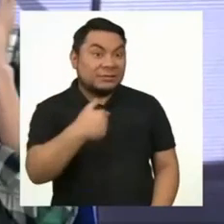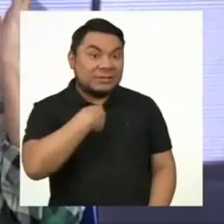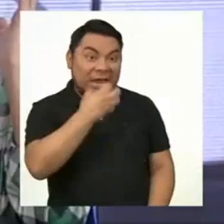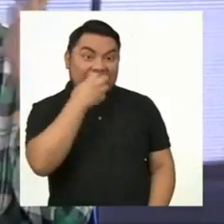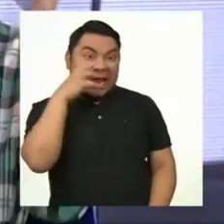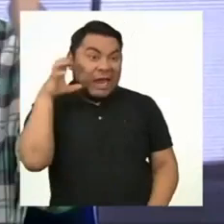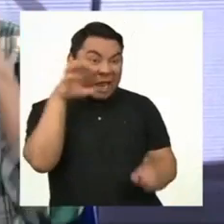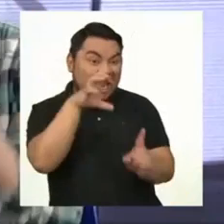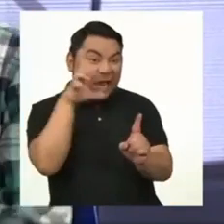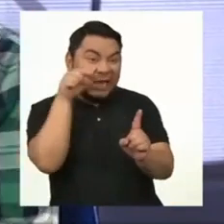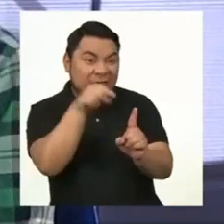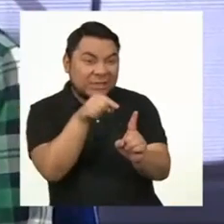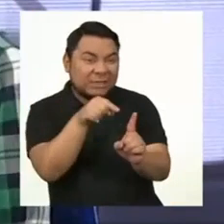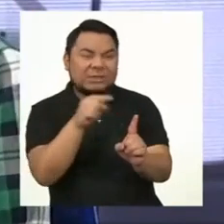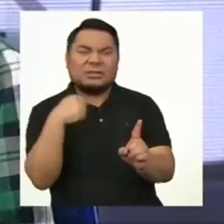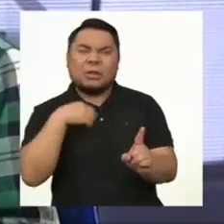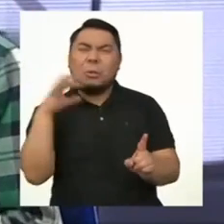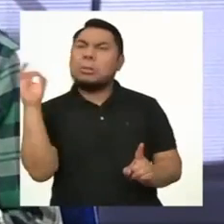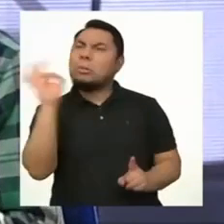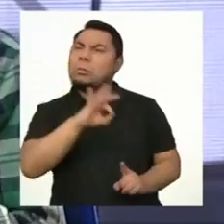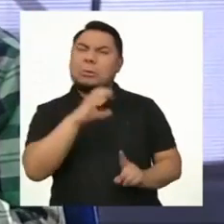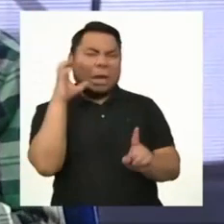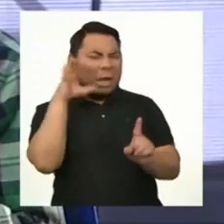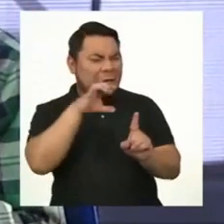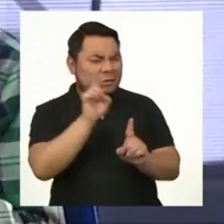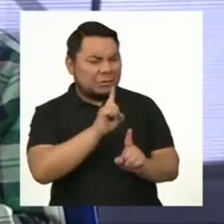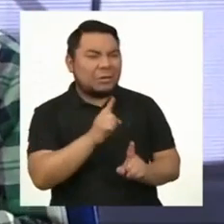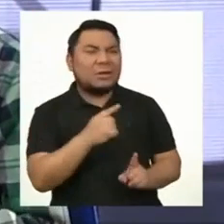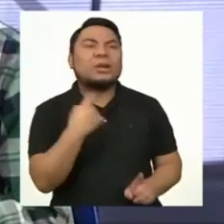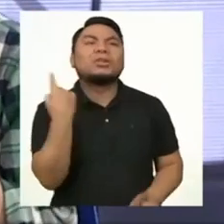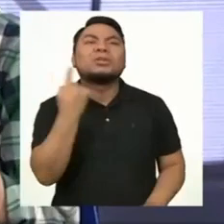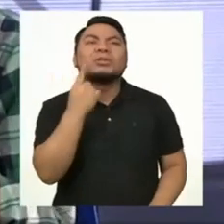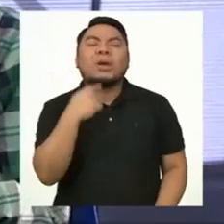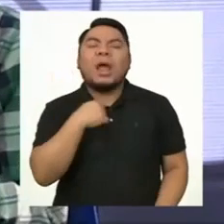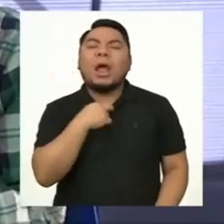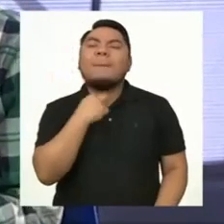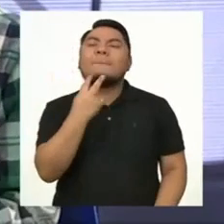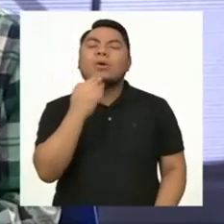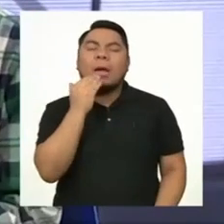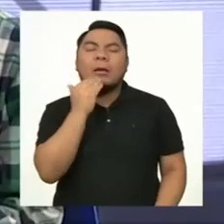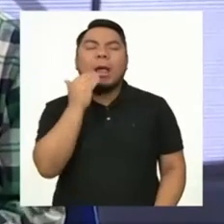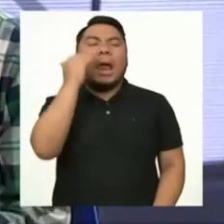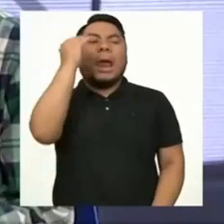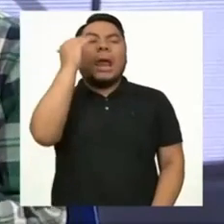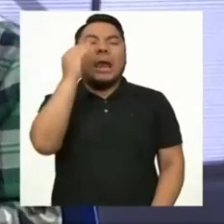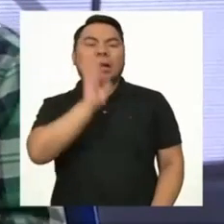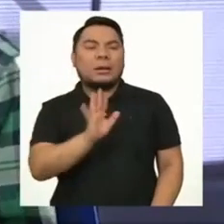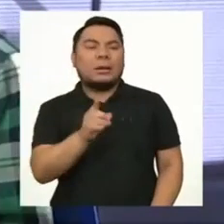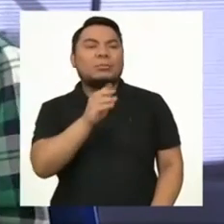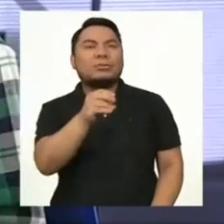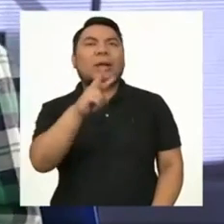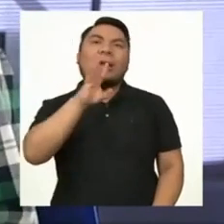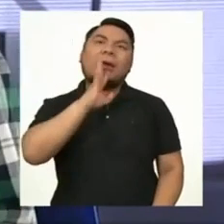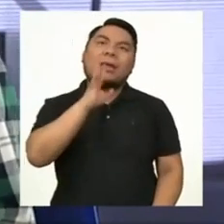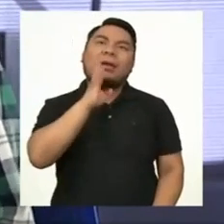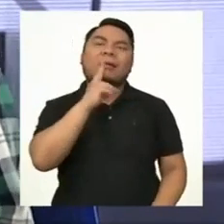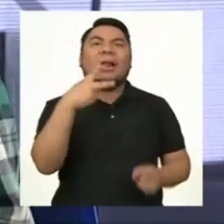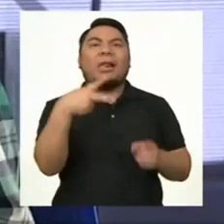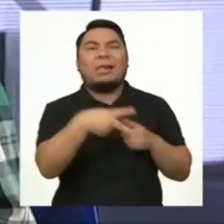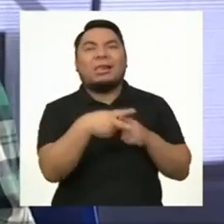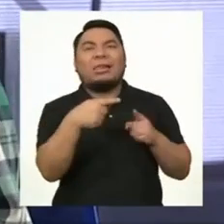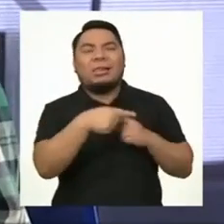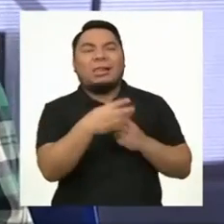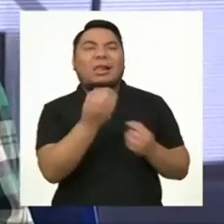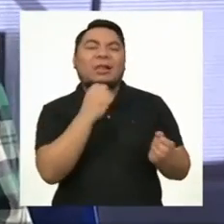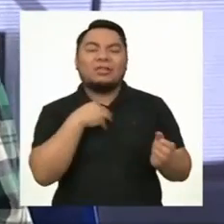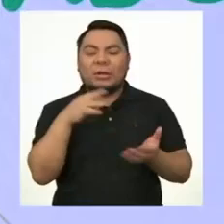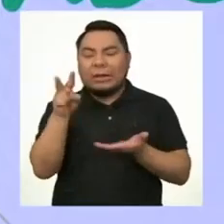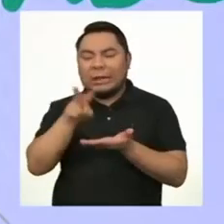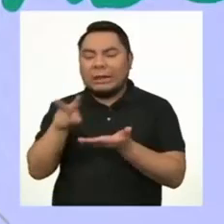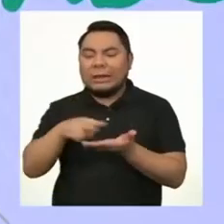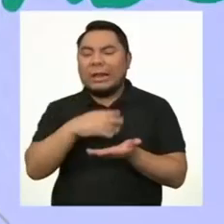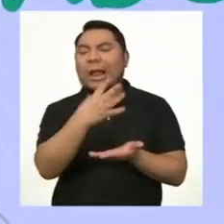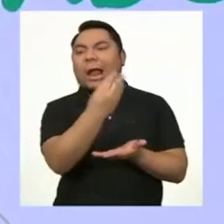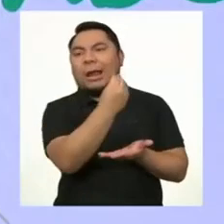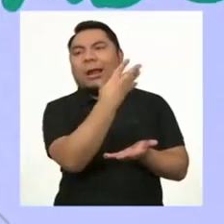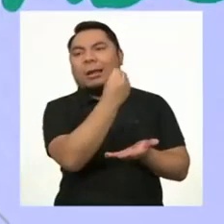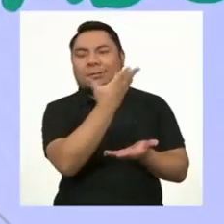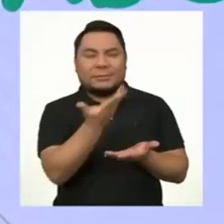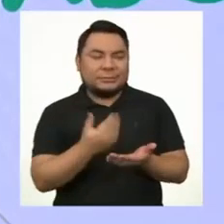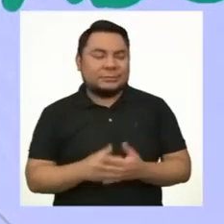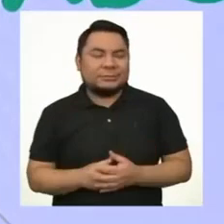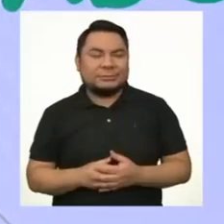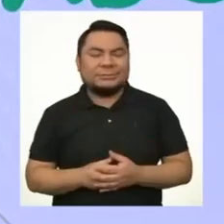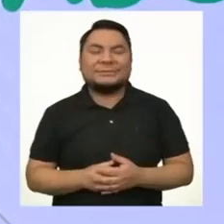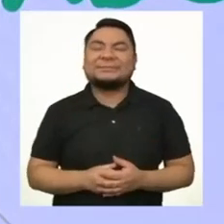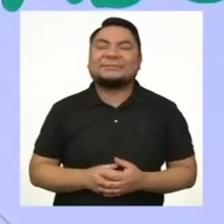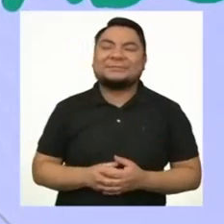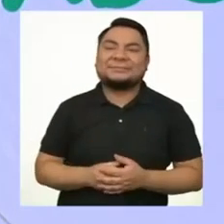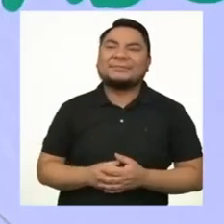¿Gritarte? Yo nunca te grito. Solo alcé la voz porque no parabas de hablarme mientras trataba de leer. Ahora que